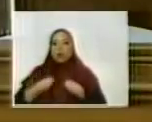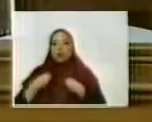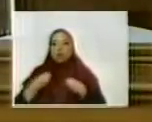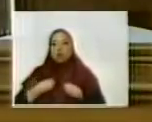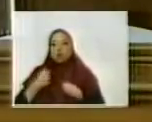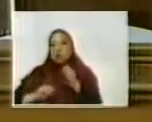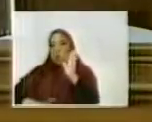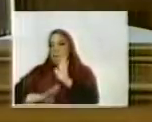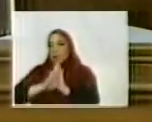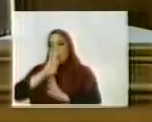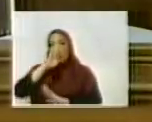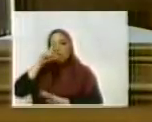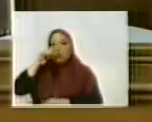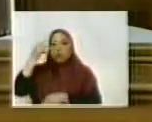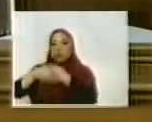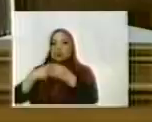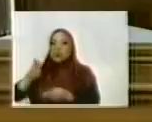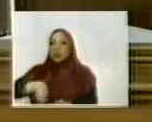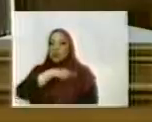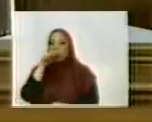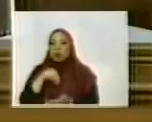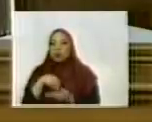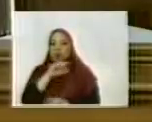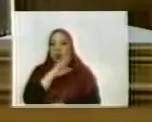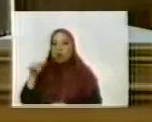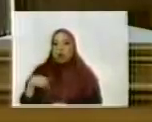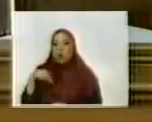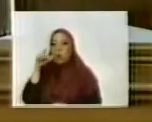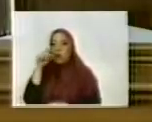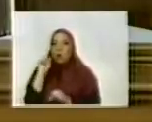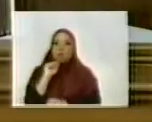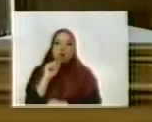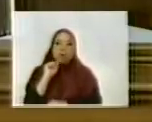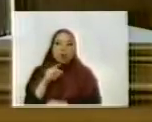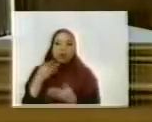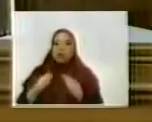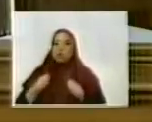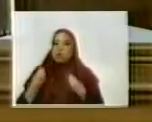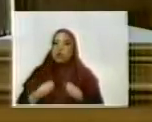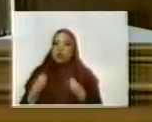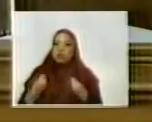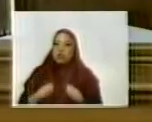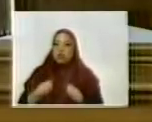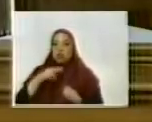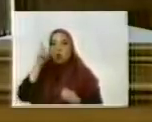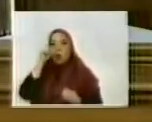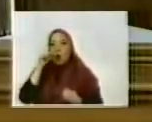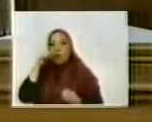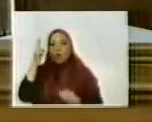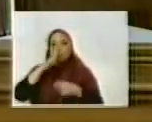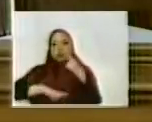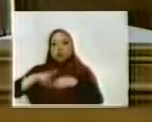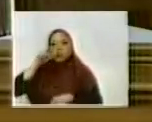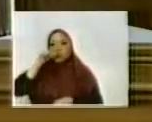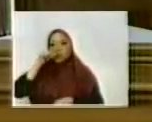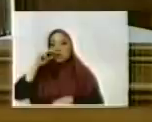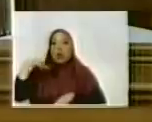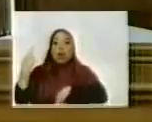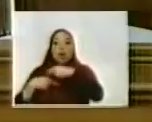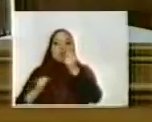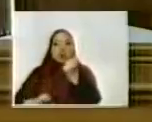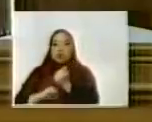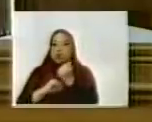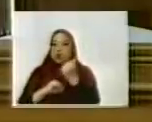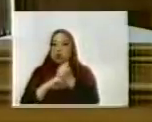en lo más alto del firmamento nacional cada obra, cada momento y cada vivencia de este hombre comprometido con la causa